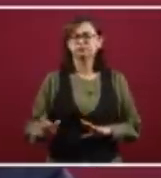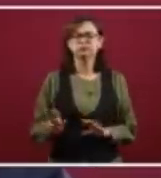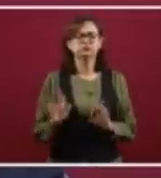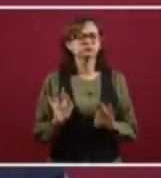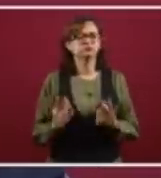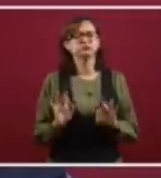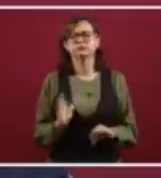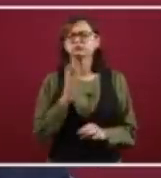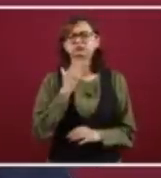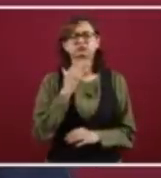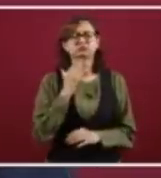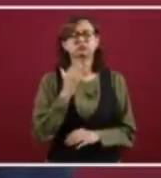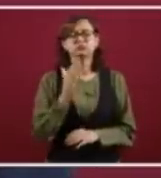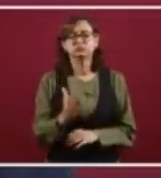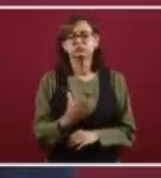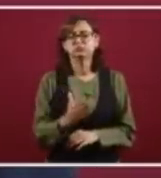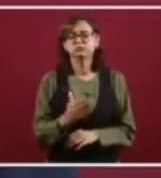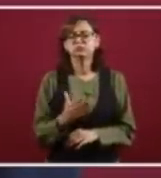momento de